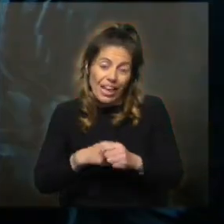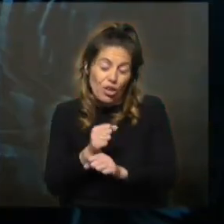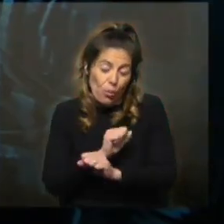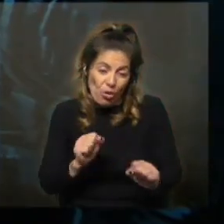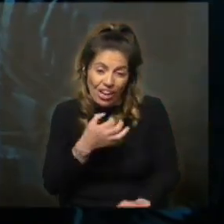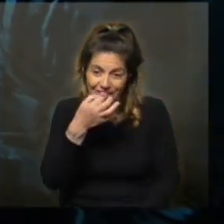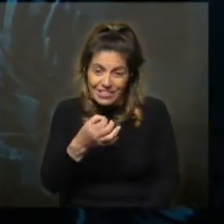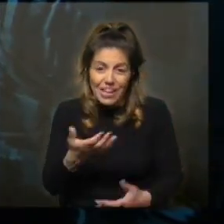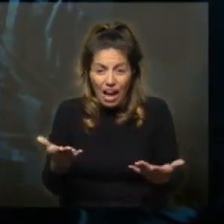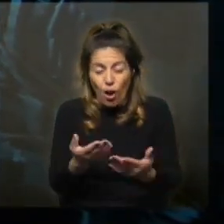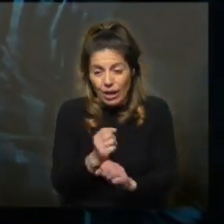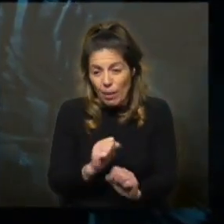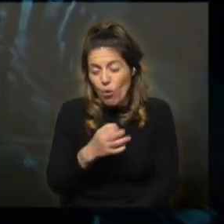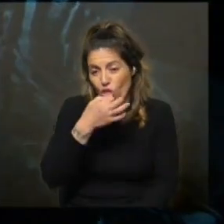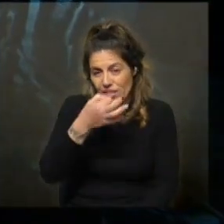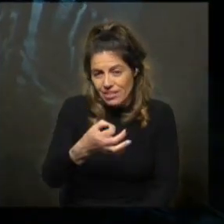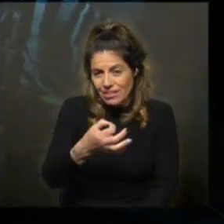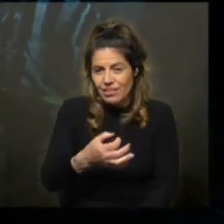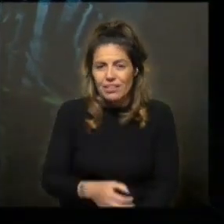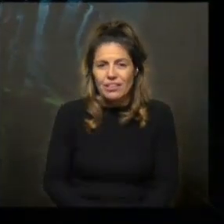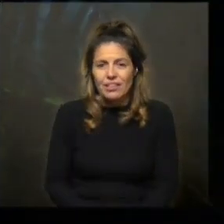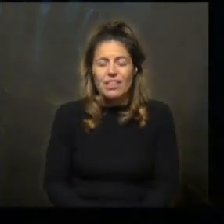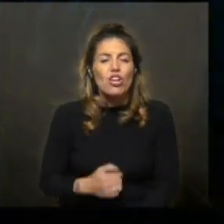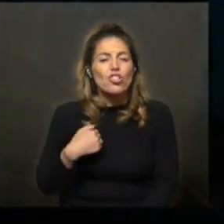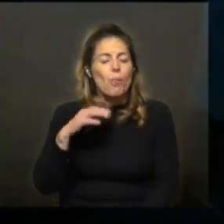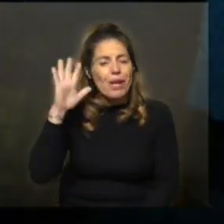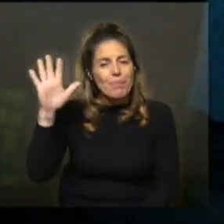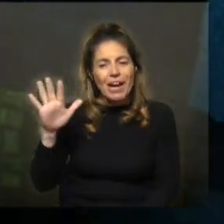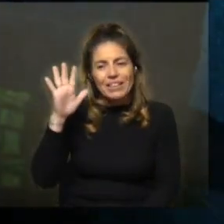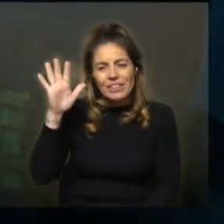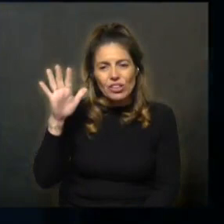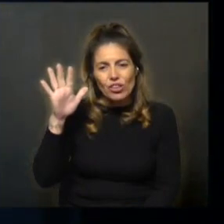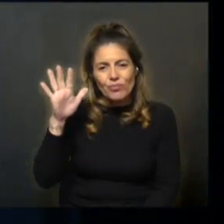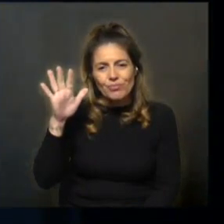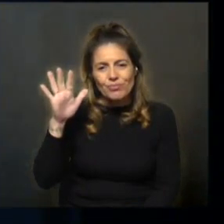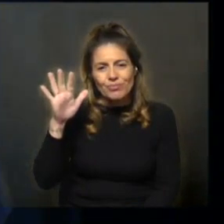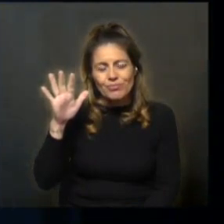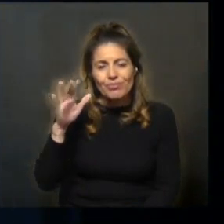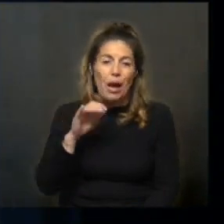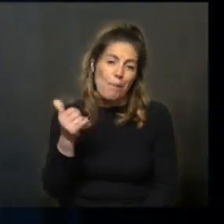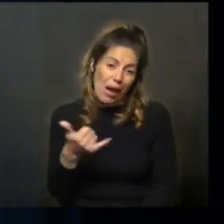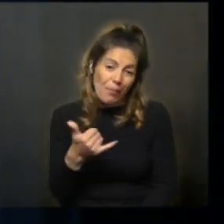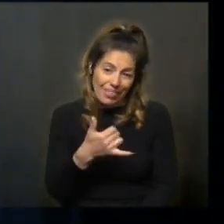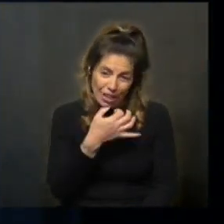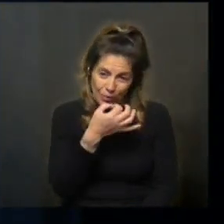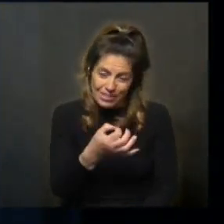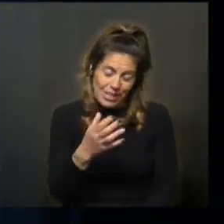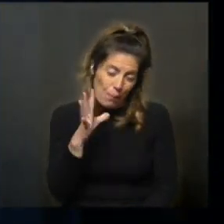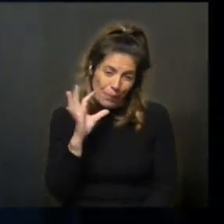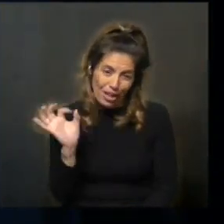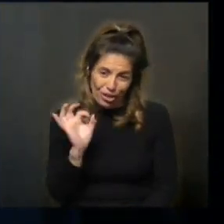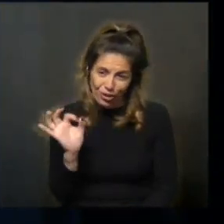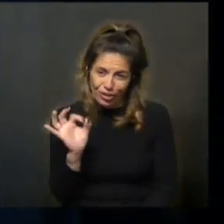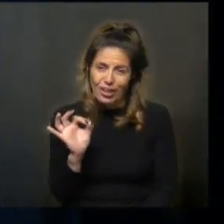a mí me parece que que que que me imagino me da la pabada que les voy a decir pero bueno Disculpe te la